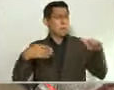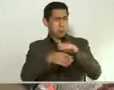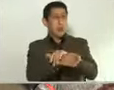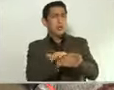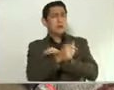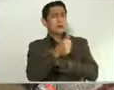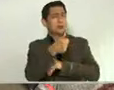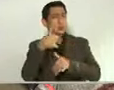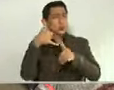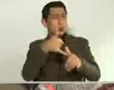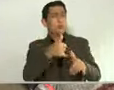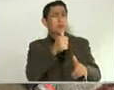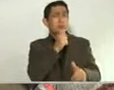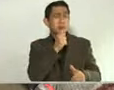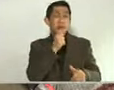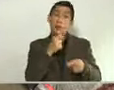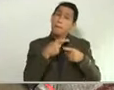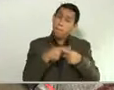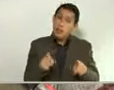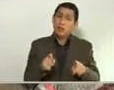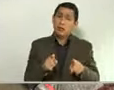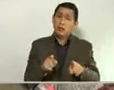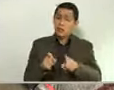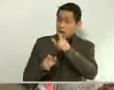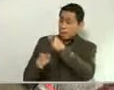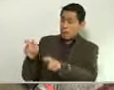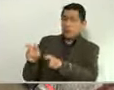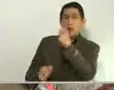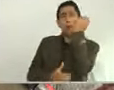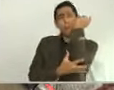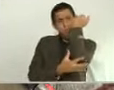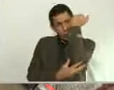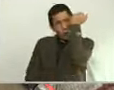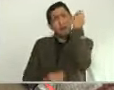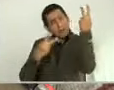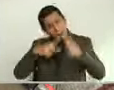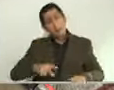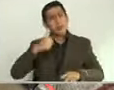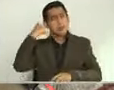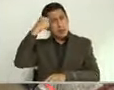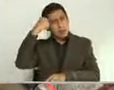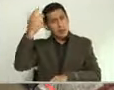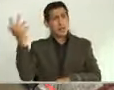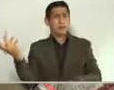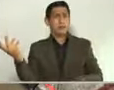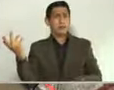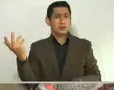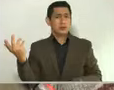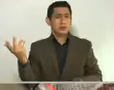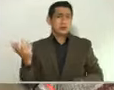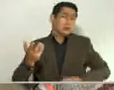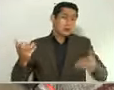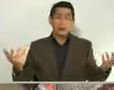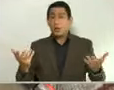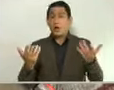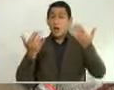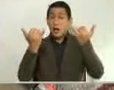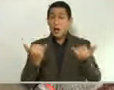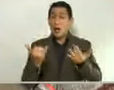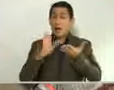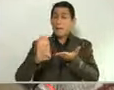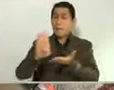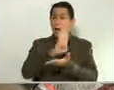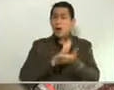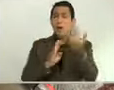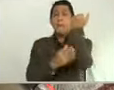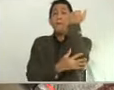no saben que hay gente que ni siquiera puede pagar el transporte, parece aquí cerquita la playa, y que ahora tienen en el corazón de la pobreza una piscina con olas,